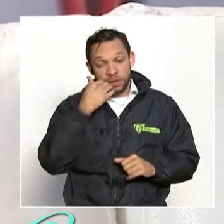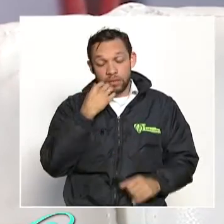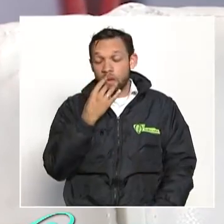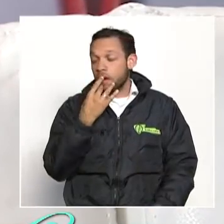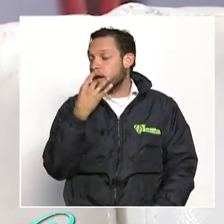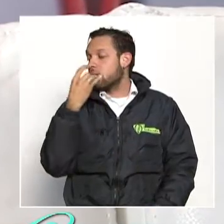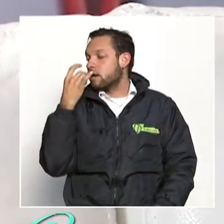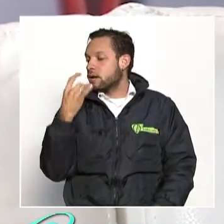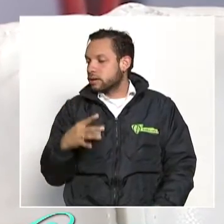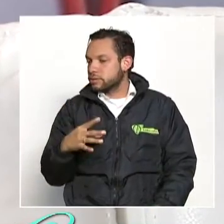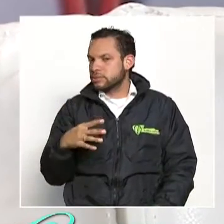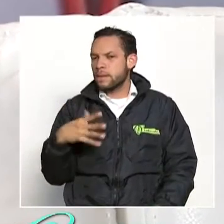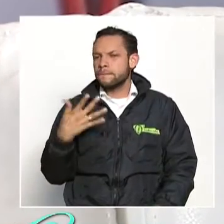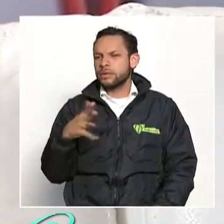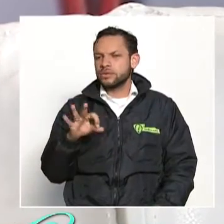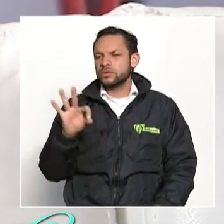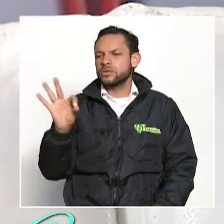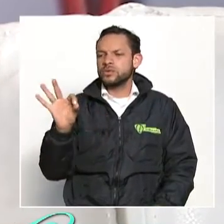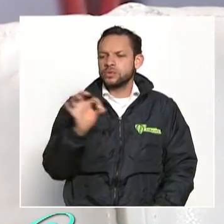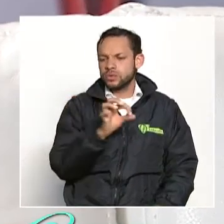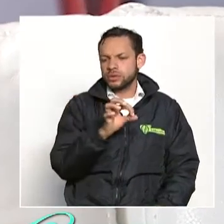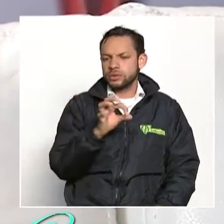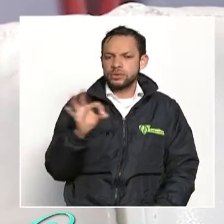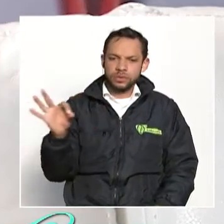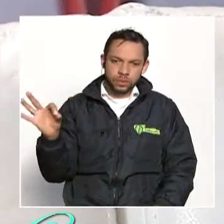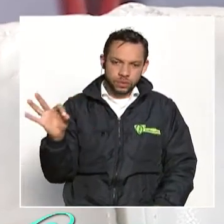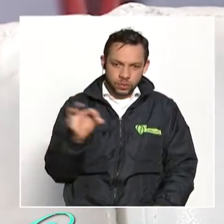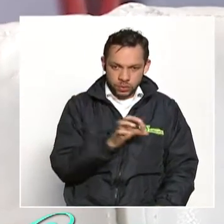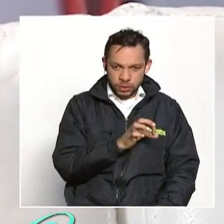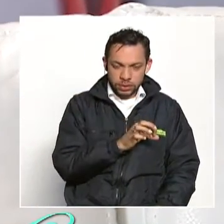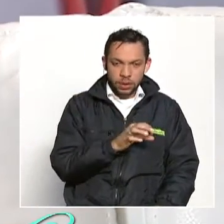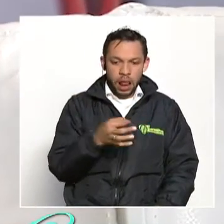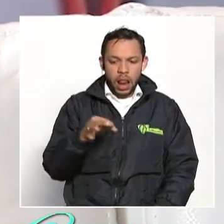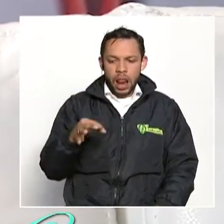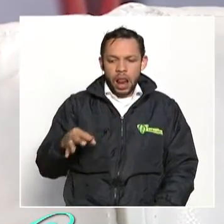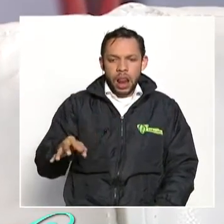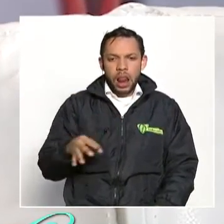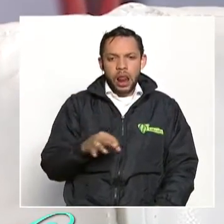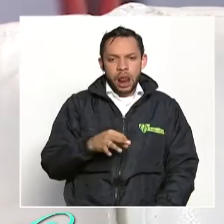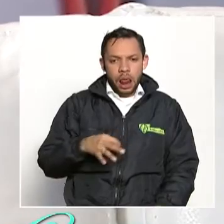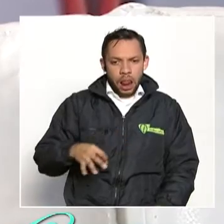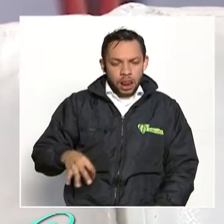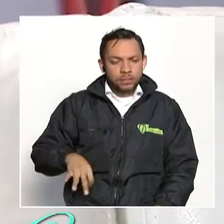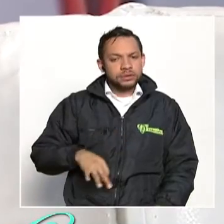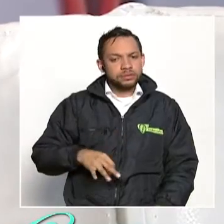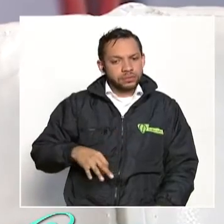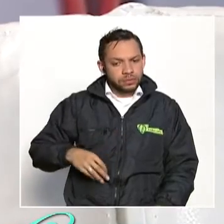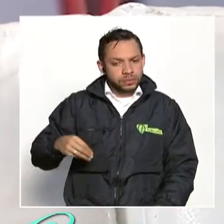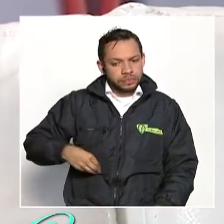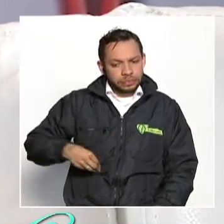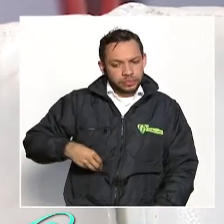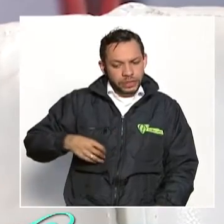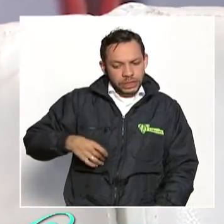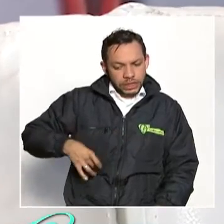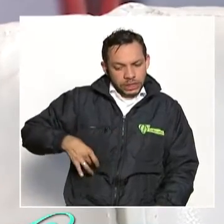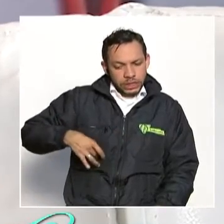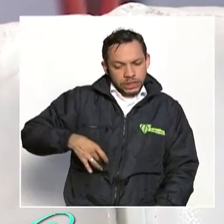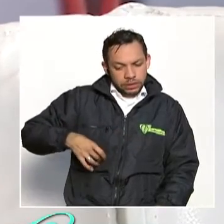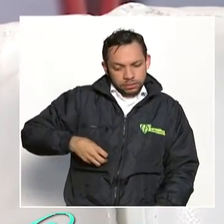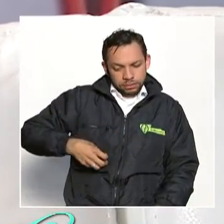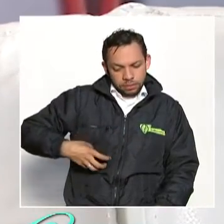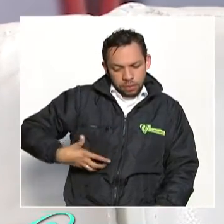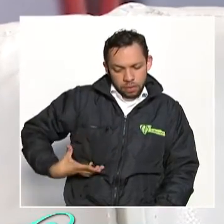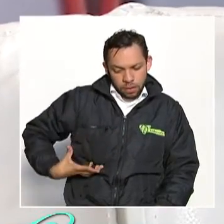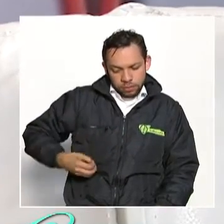dado más de 800 de los triglicéridos, ¿cierto? 800 es una cifra